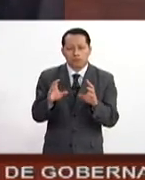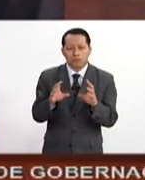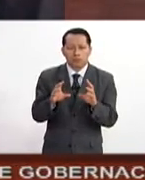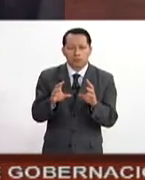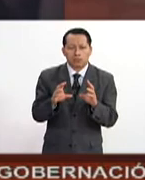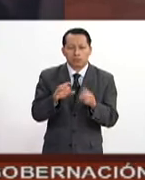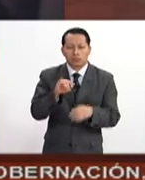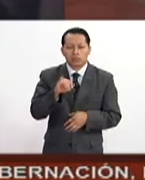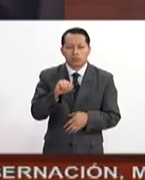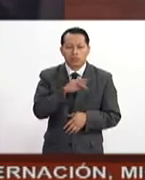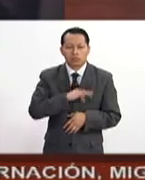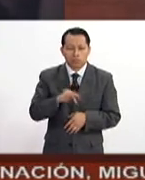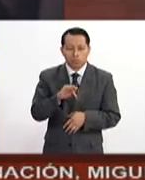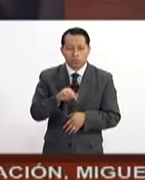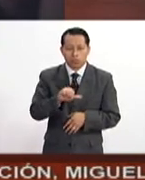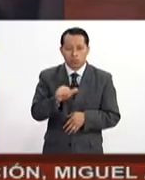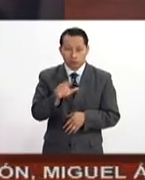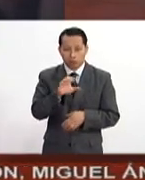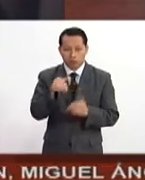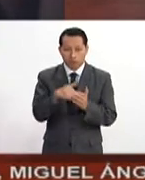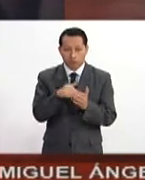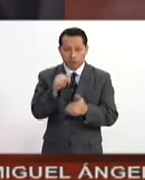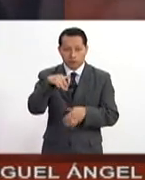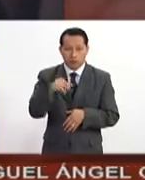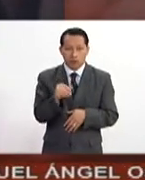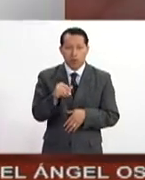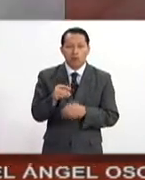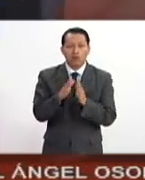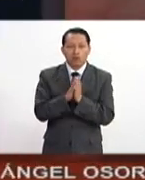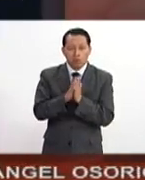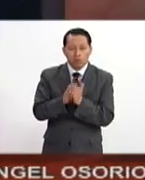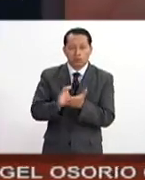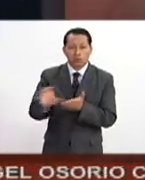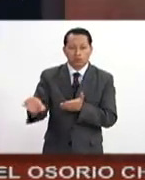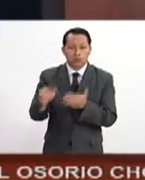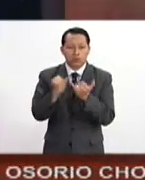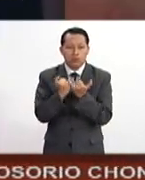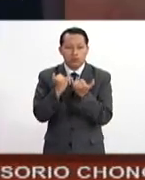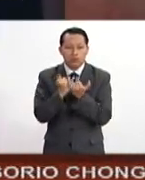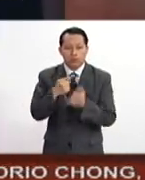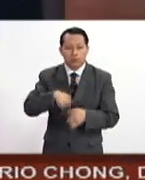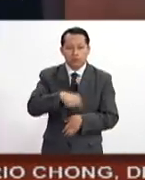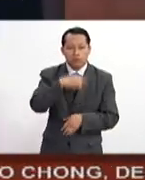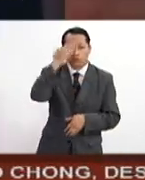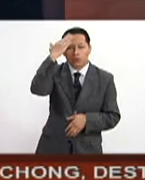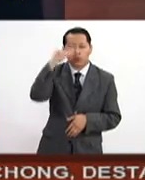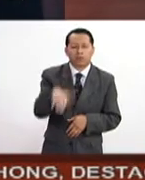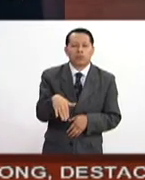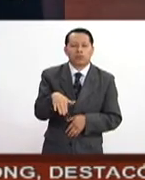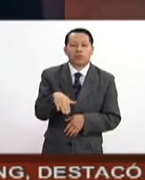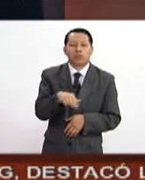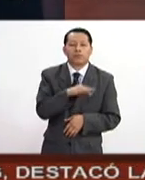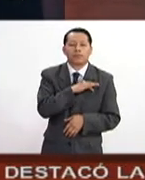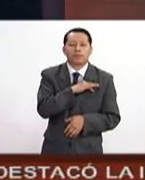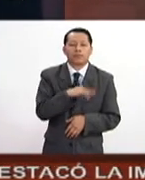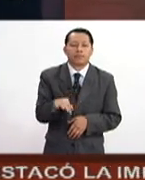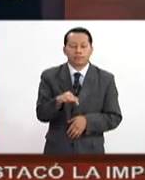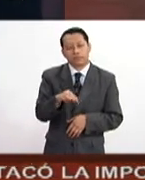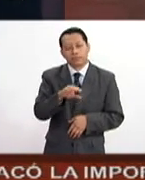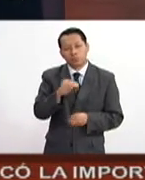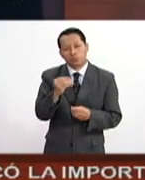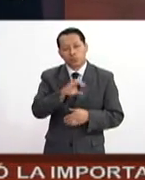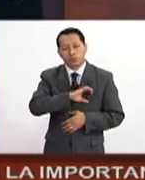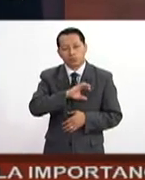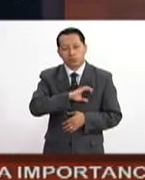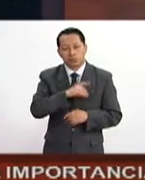Le entrego medio millón para López Obrador, diputada, por favor. Bueno, pues nosotros sabemos que le tiene mucho cariño,